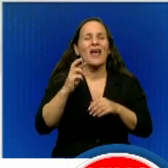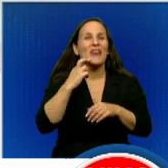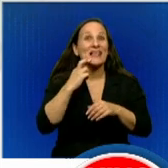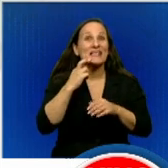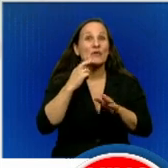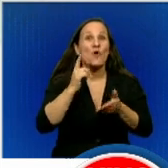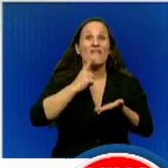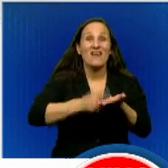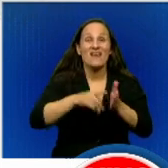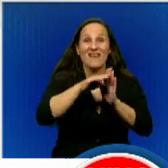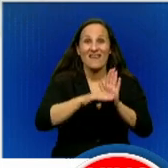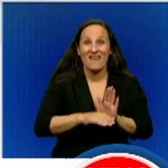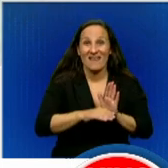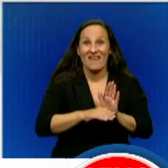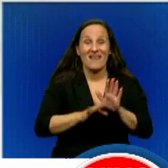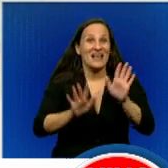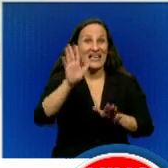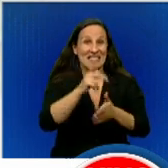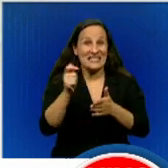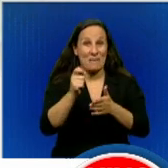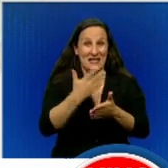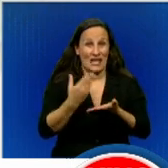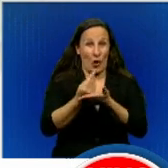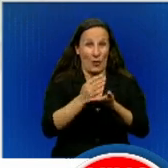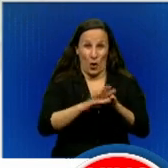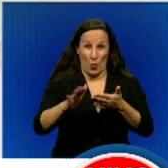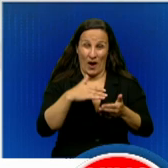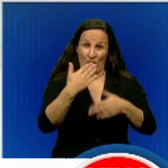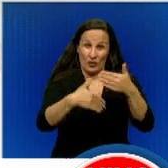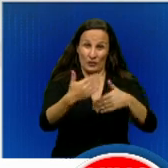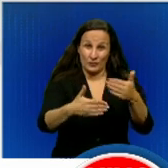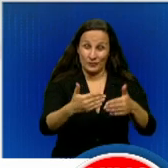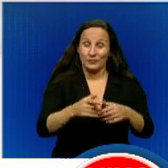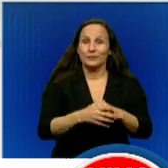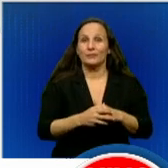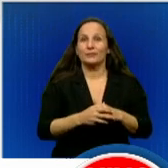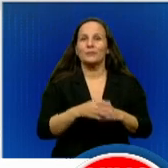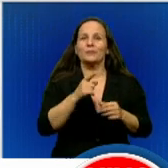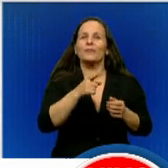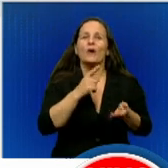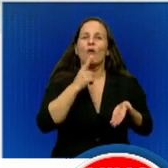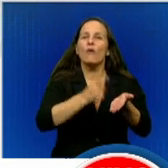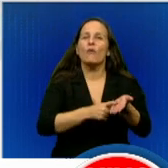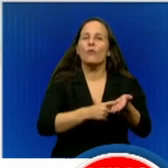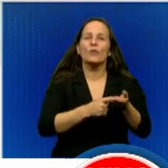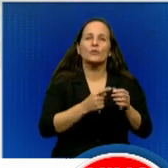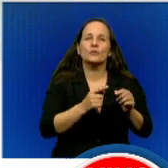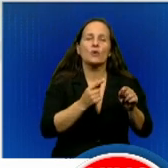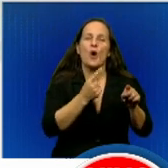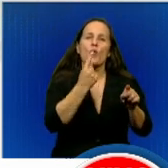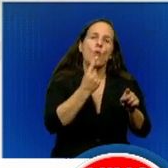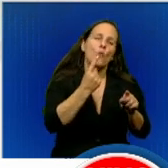el gobierno hace 15 meses a razón de de alguna medida toma 20 por